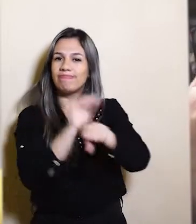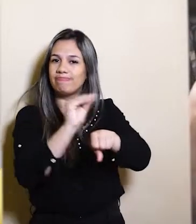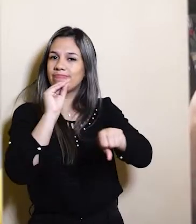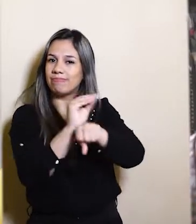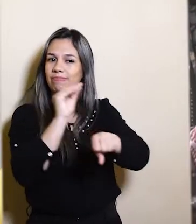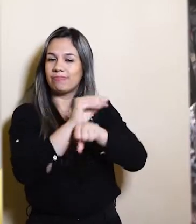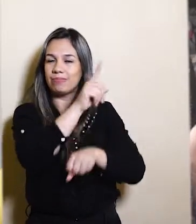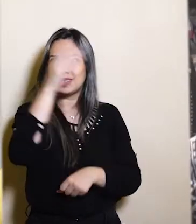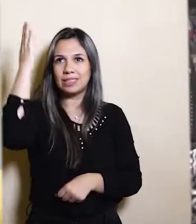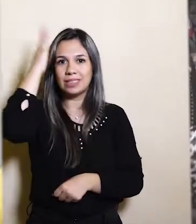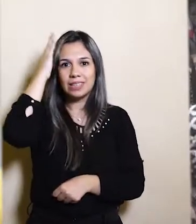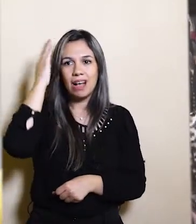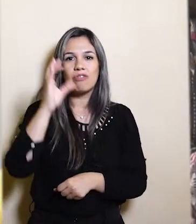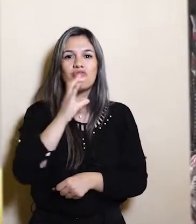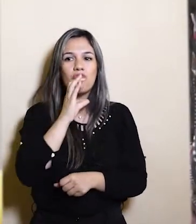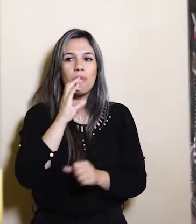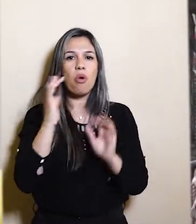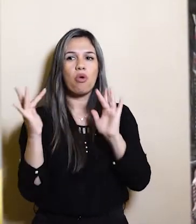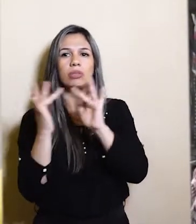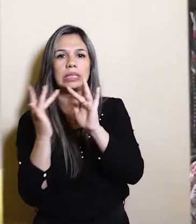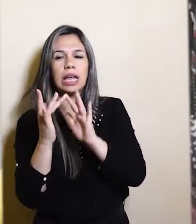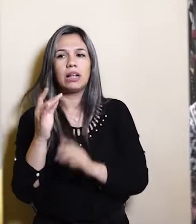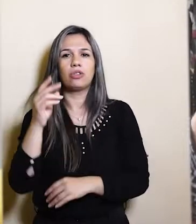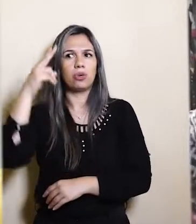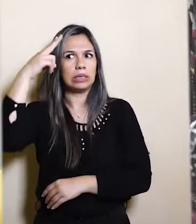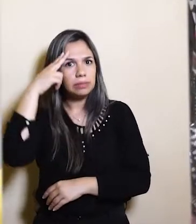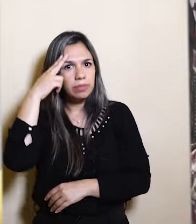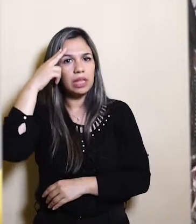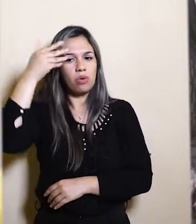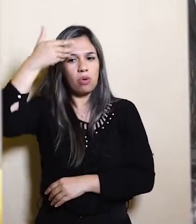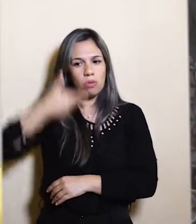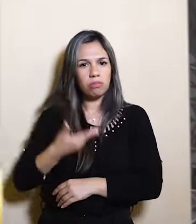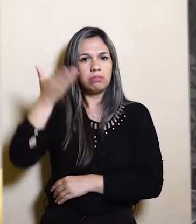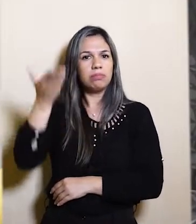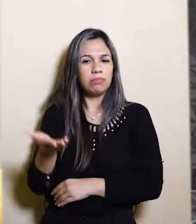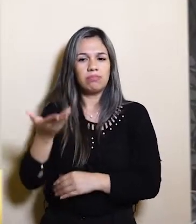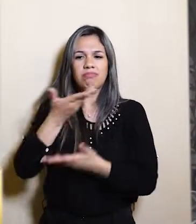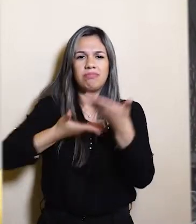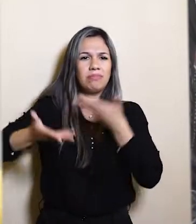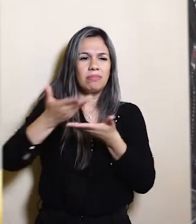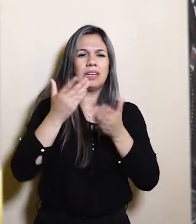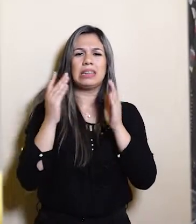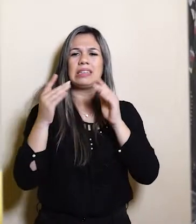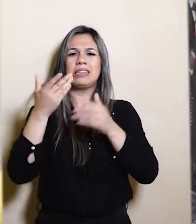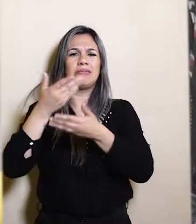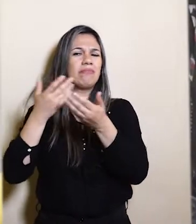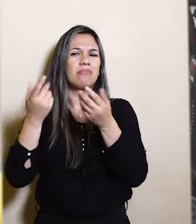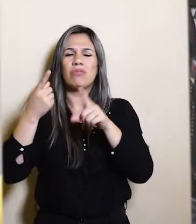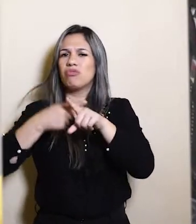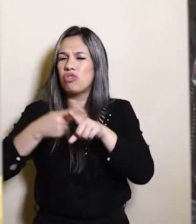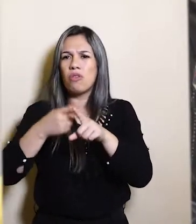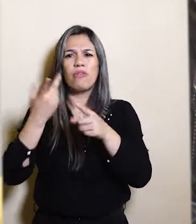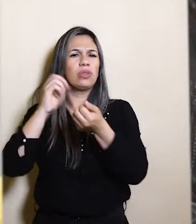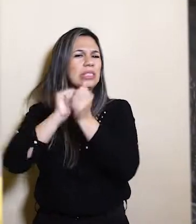distinguir cómo se relacionan con dignidad y respeto en términos de sus relaciones sociales y sexuales. Es una